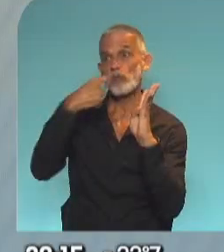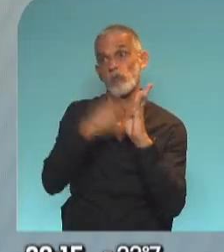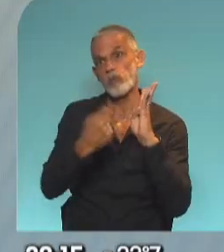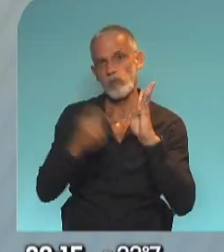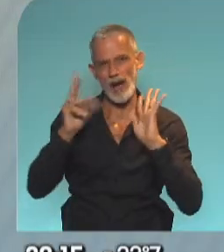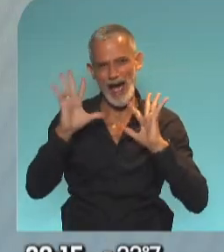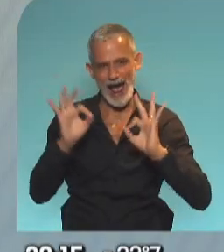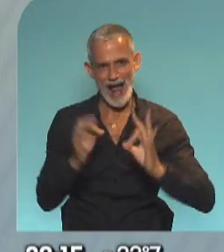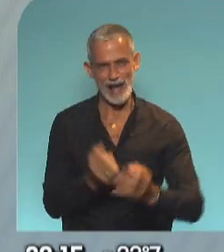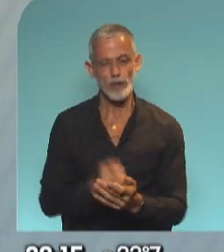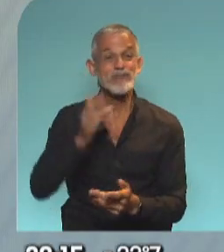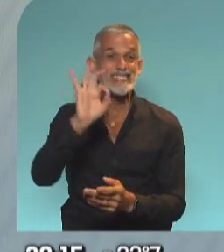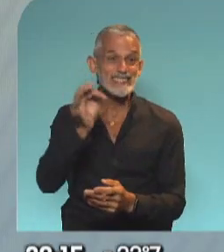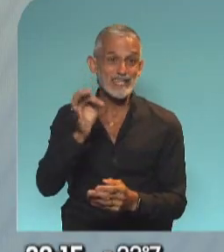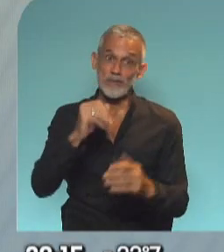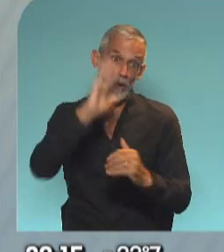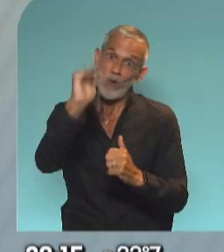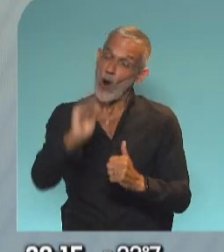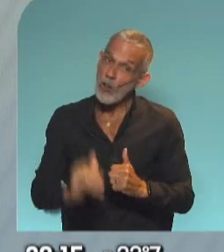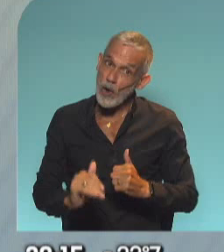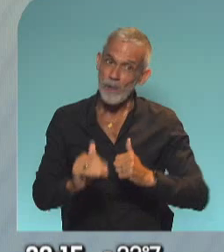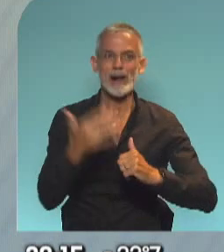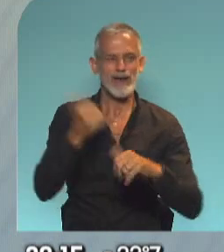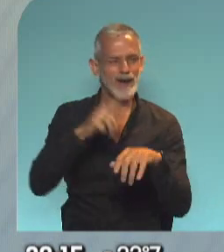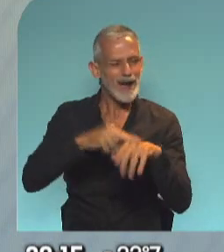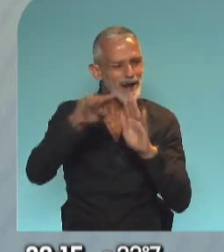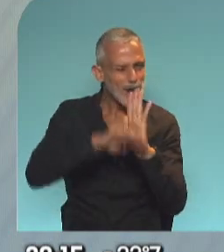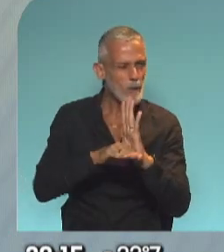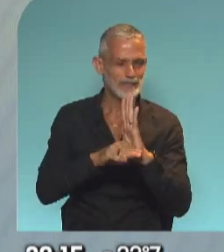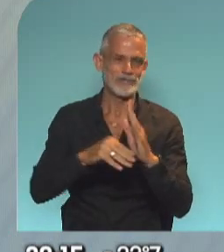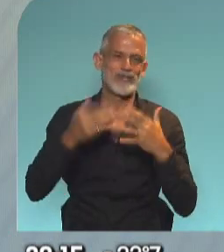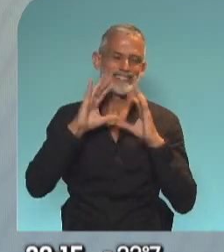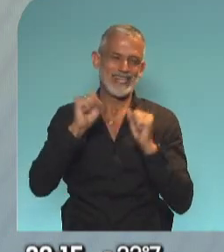nombrábamos recién. Ya saben, como todos los martes, te traemos consejos desde la Secretaría de Comercio Interior.